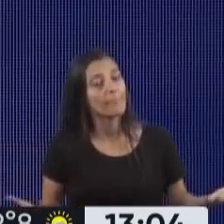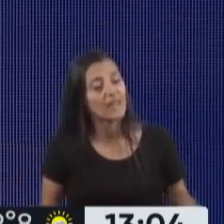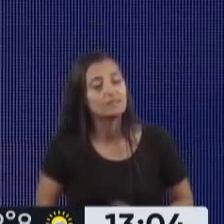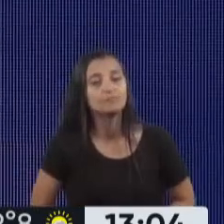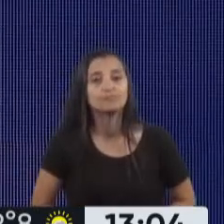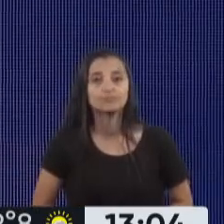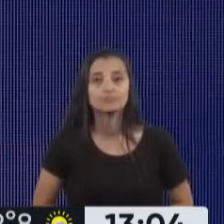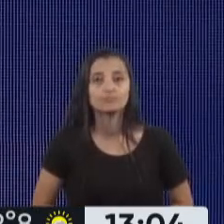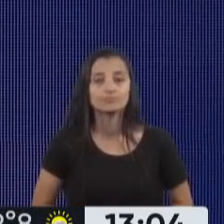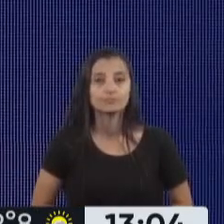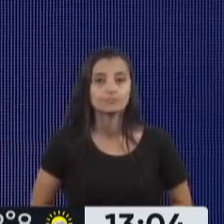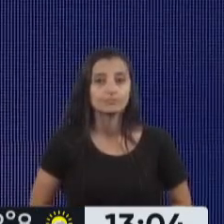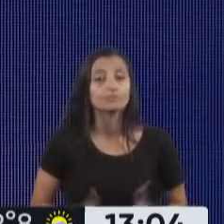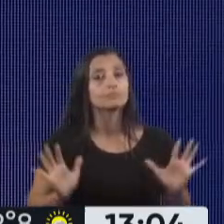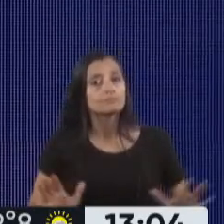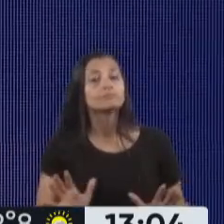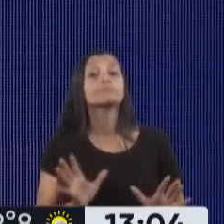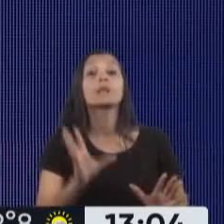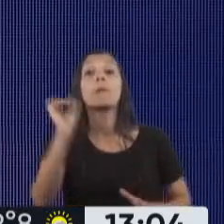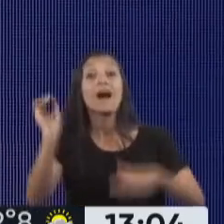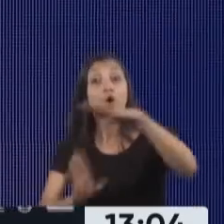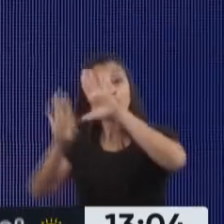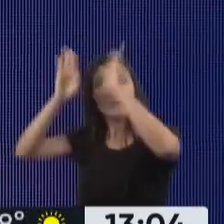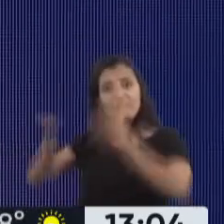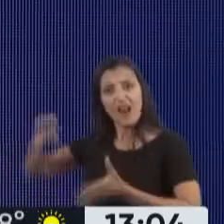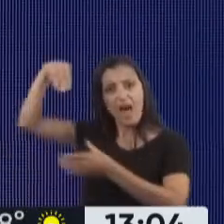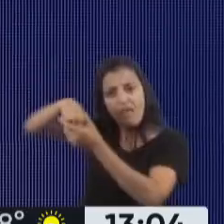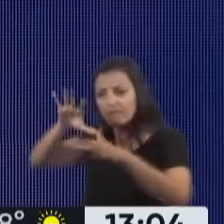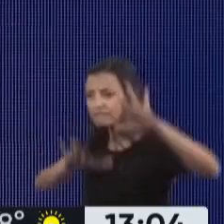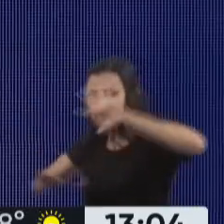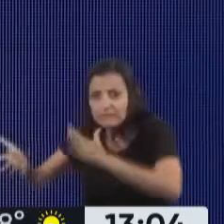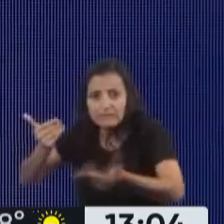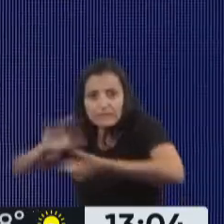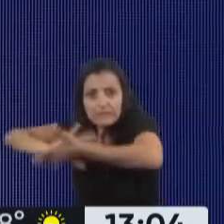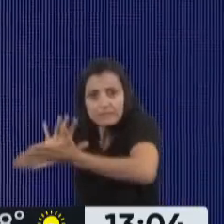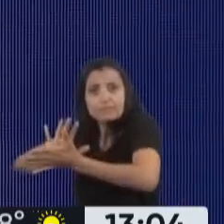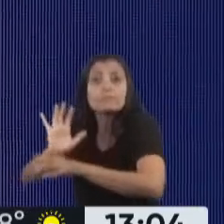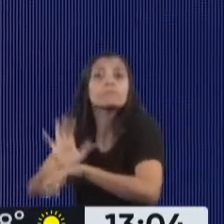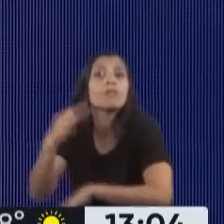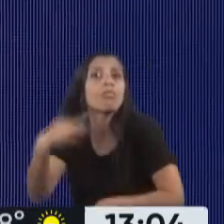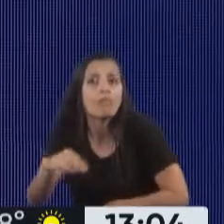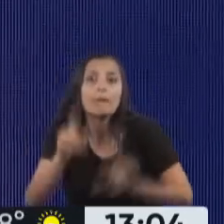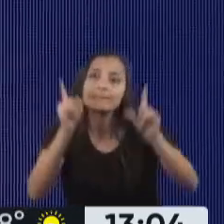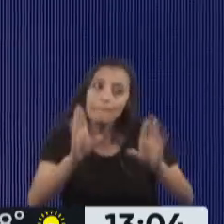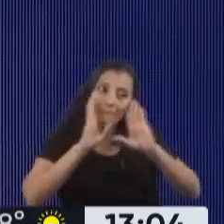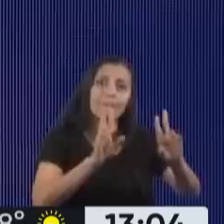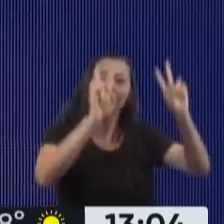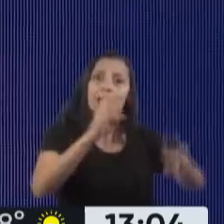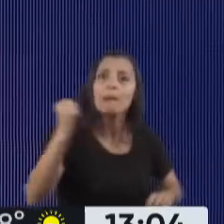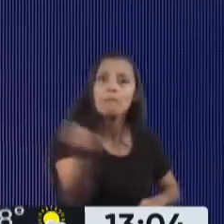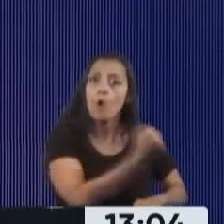Entonces, en esa limpieza del Banco Central teníamos que enfrentar el tema de los pasivos remunerados.